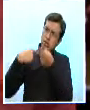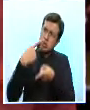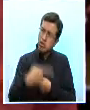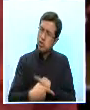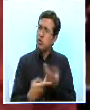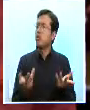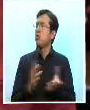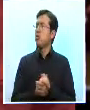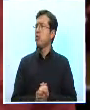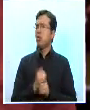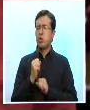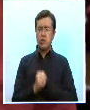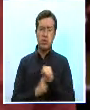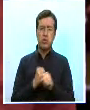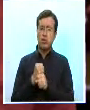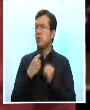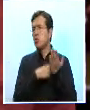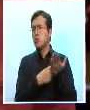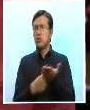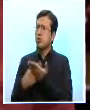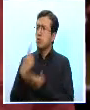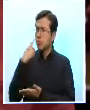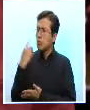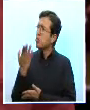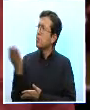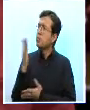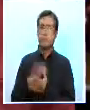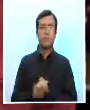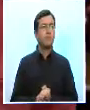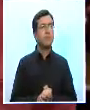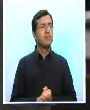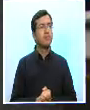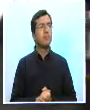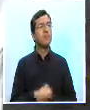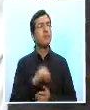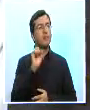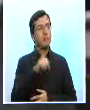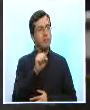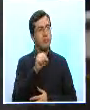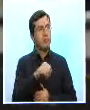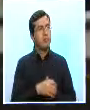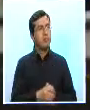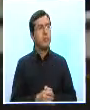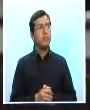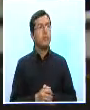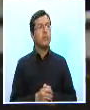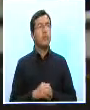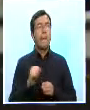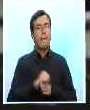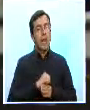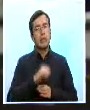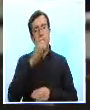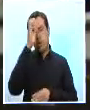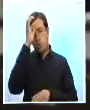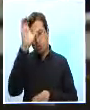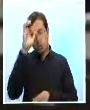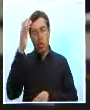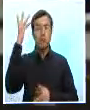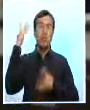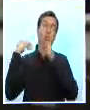a lo largo de los años el debate en este sentido Pues sí claro que es un práctica cultural e histórica